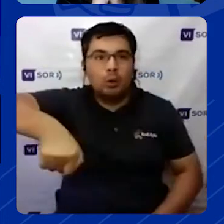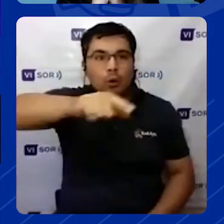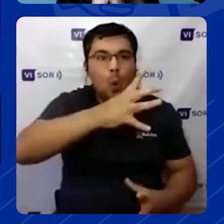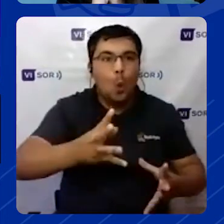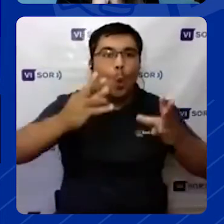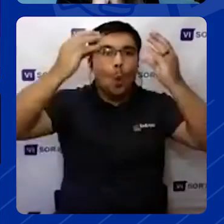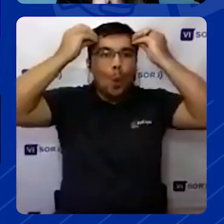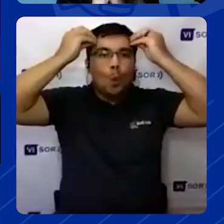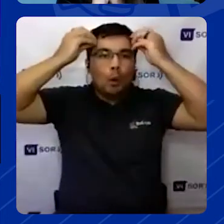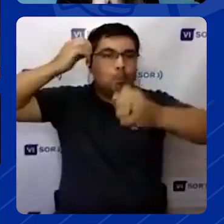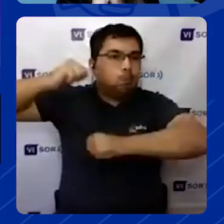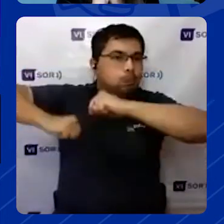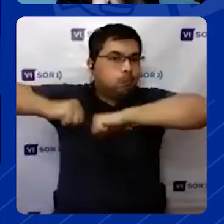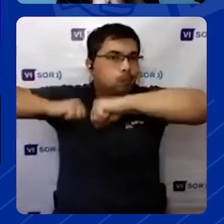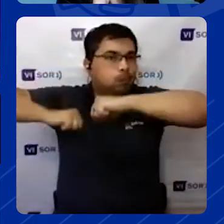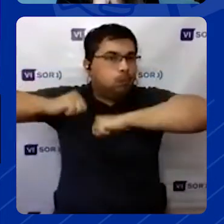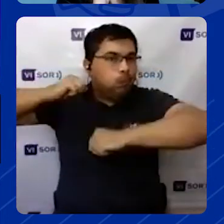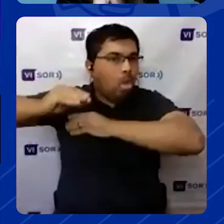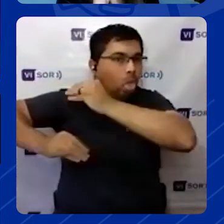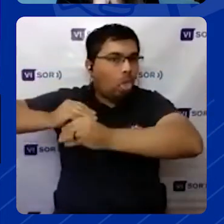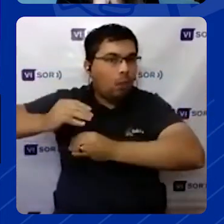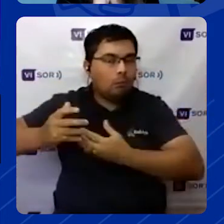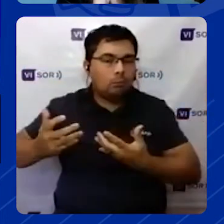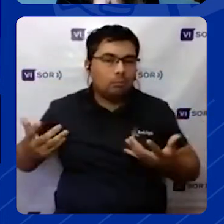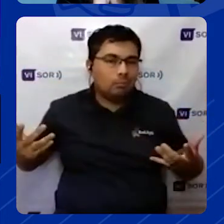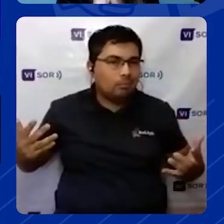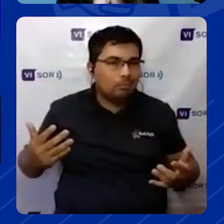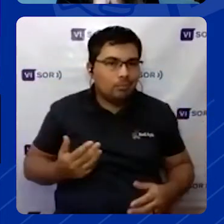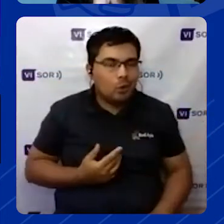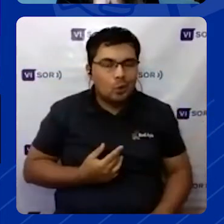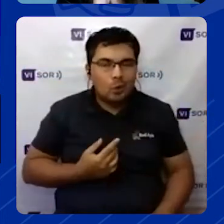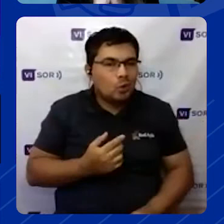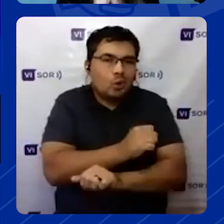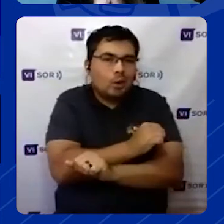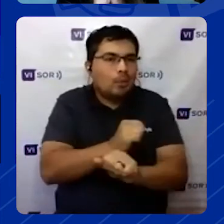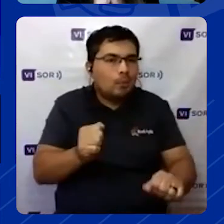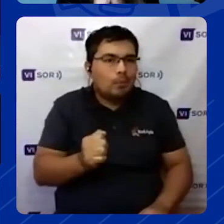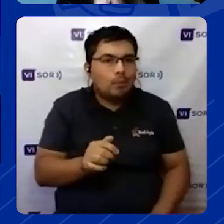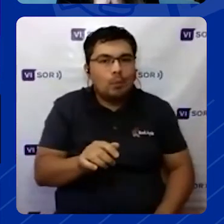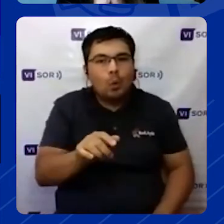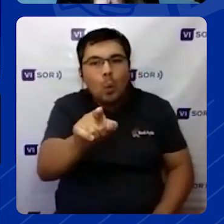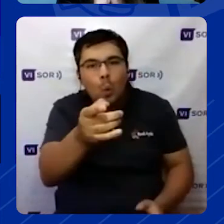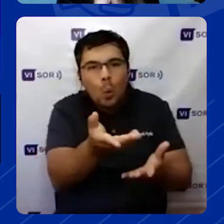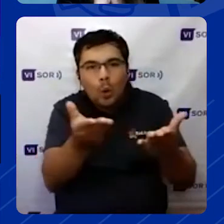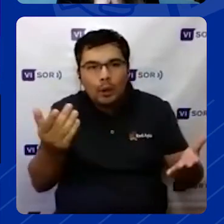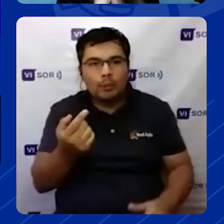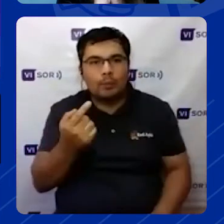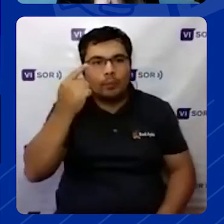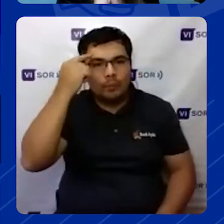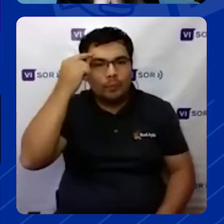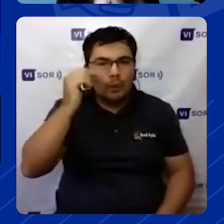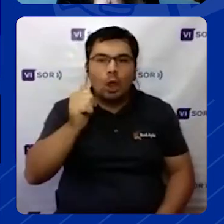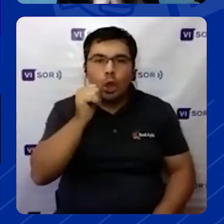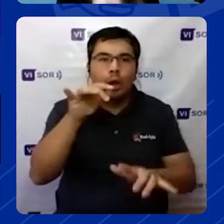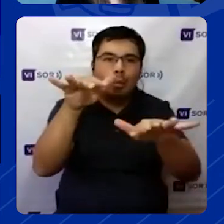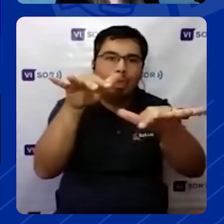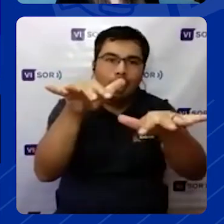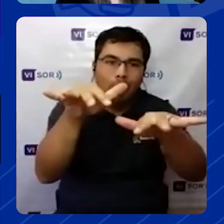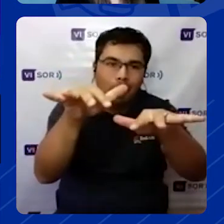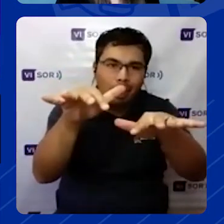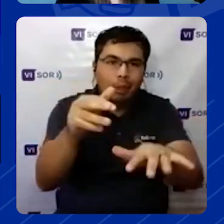persona con dificultad de comprensión, aunque lo hagan en lectura fácil. Bombardéenles con 12 noticias diarias en lectura fácil.